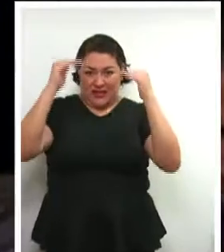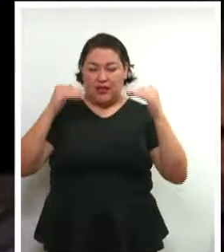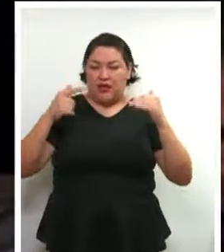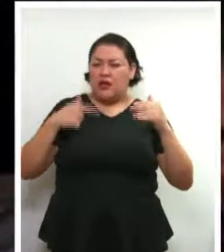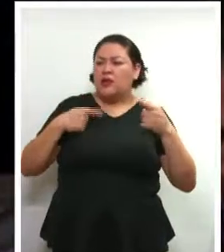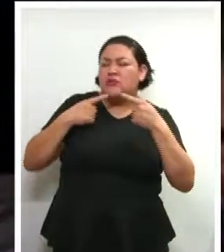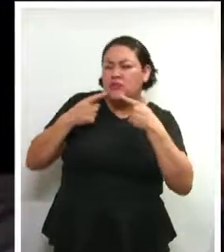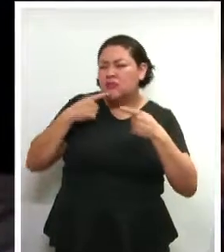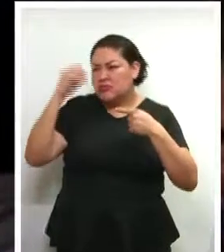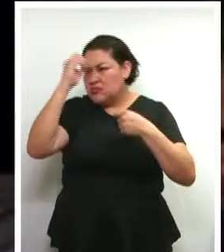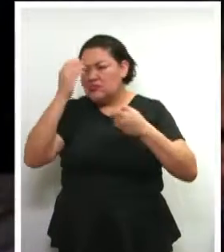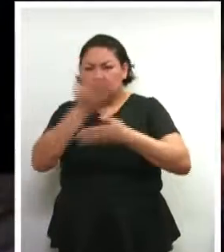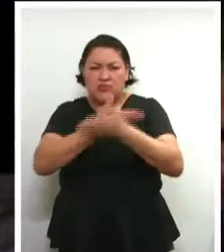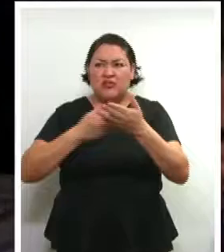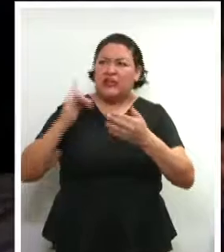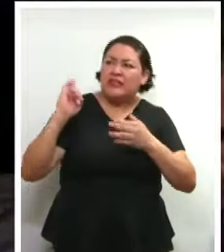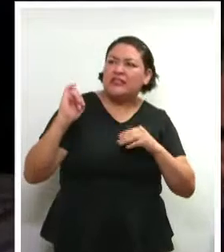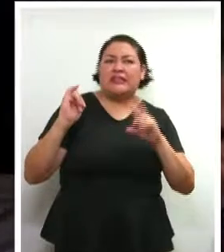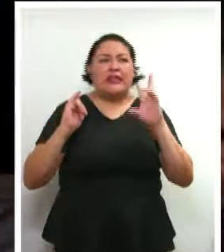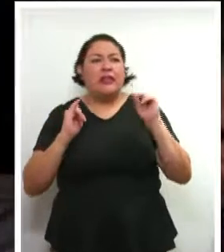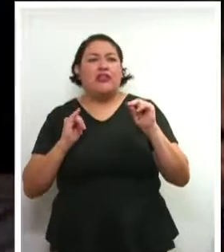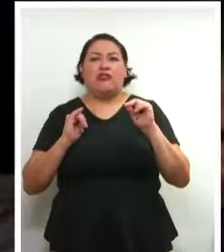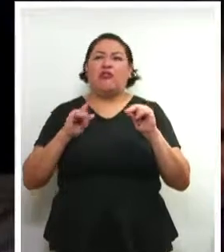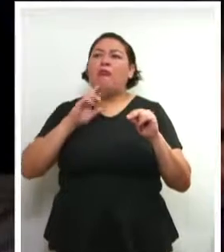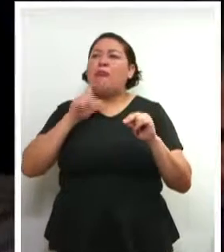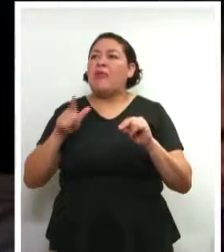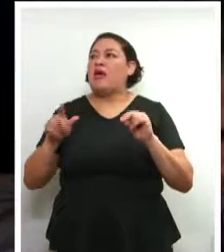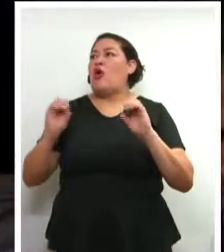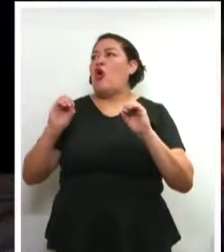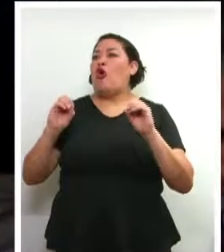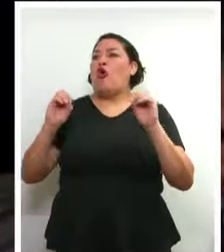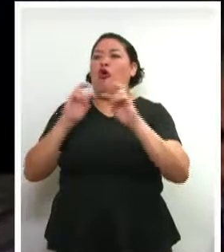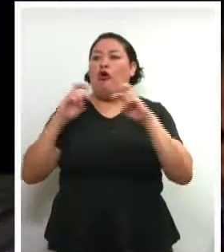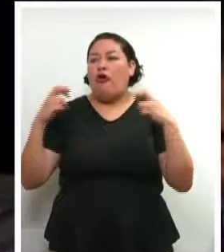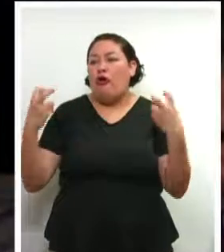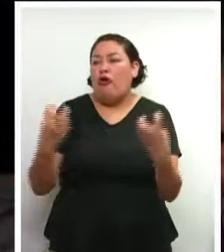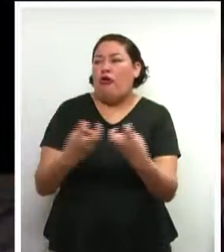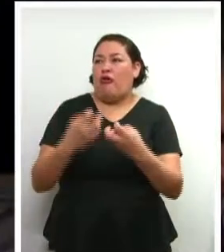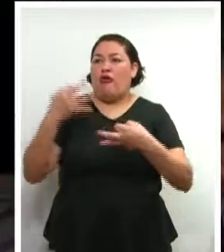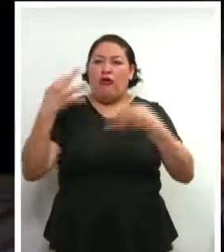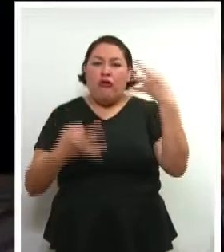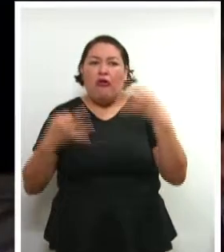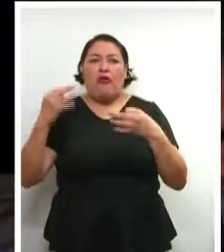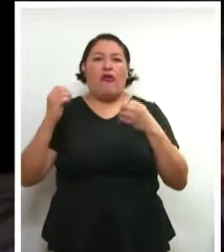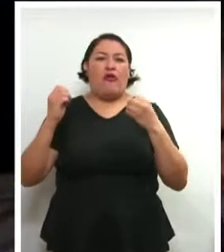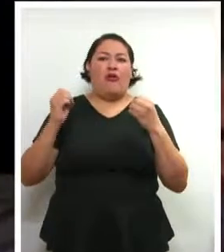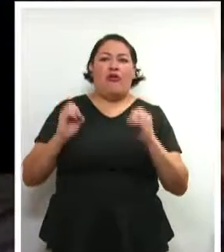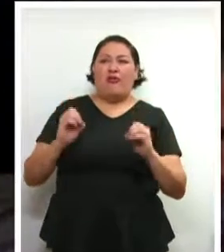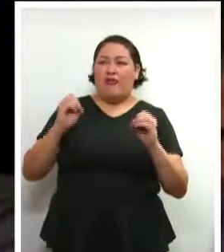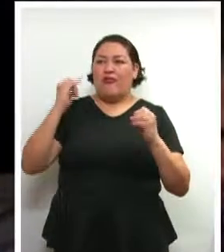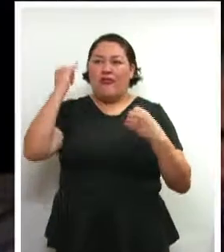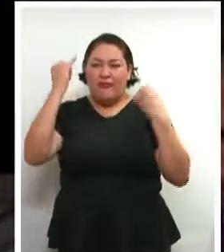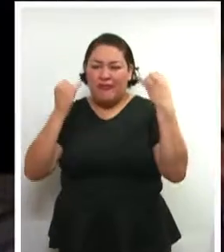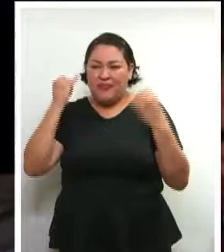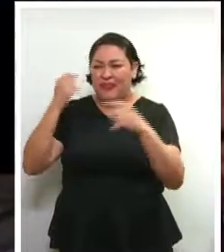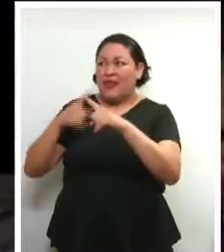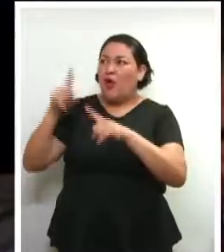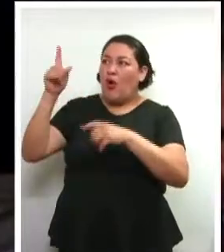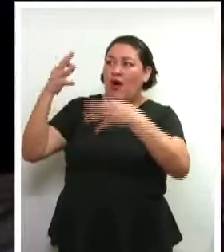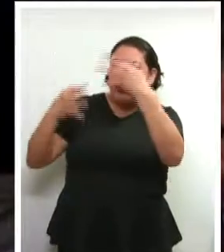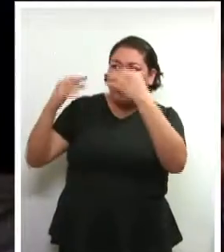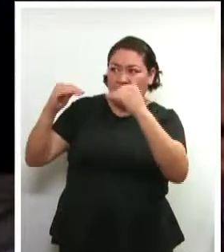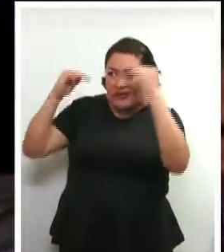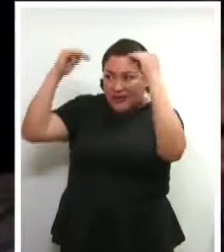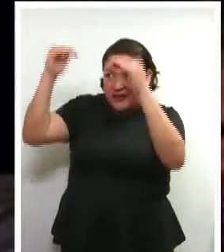vista sobre su viabilidad, sobre si debe de ser mejor una sala de carácter constitucional inserta dentro del Tribunal Superior de Justicia,